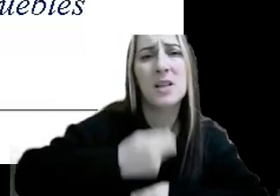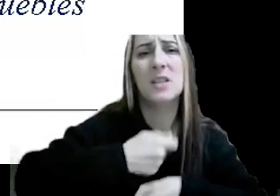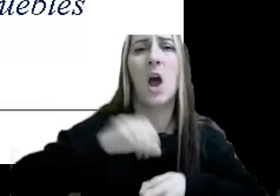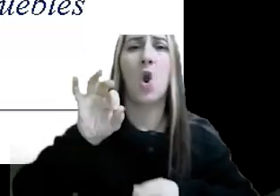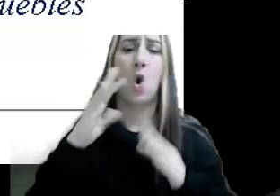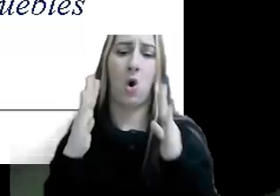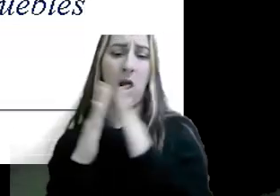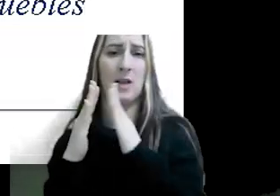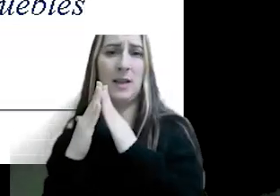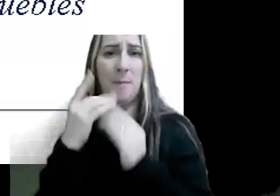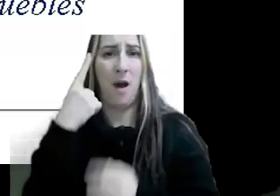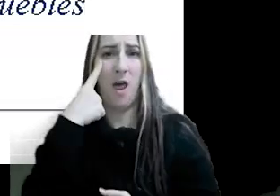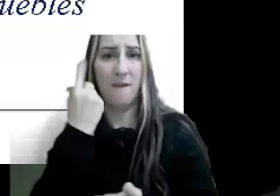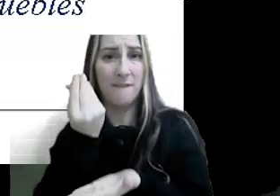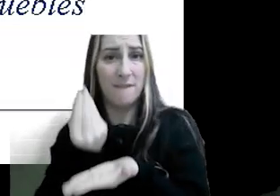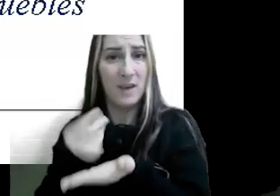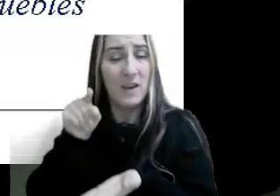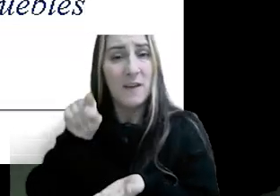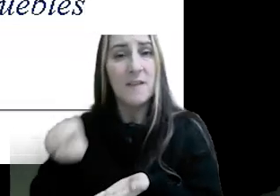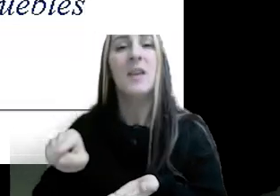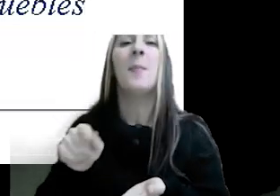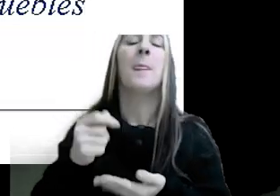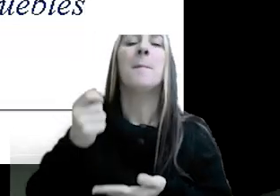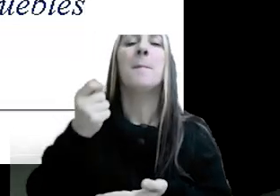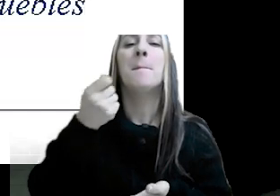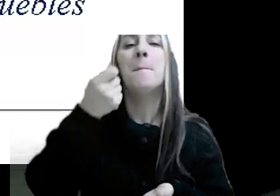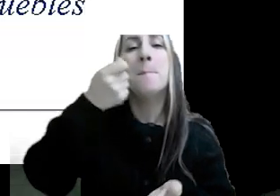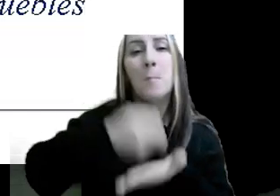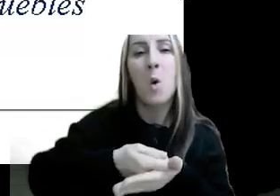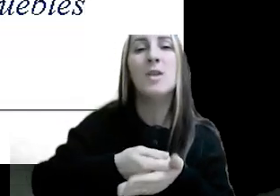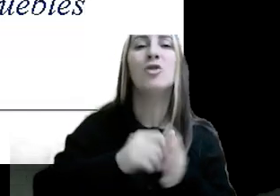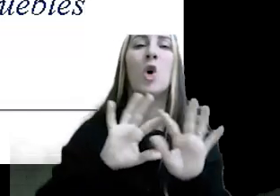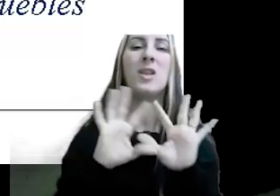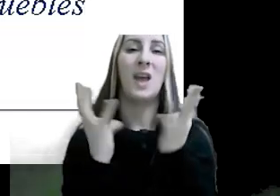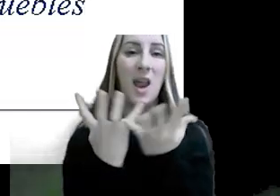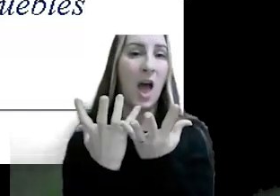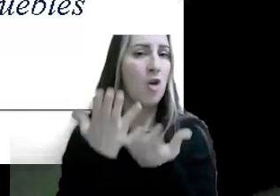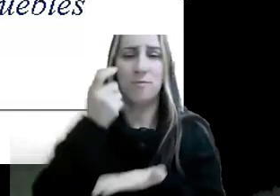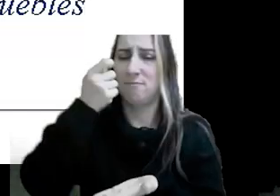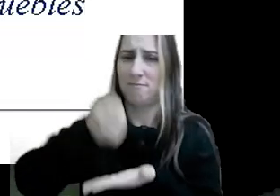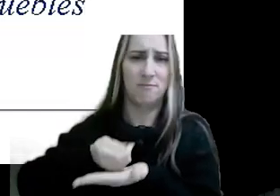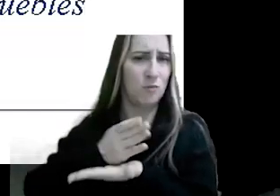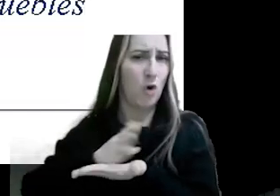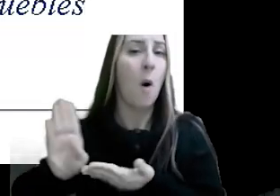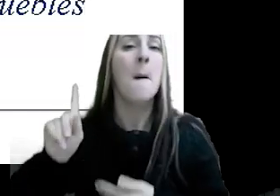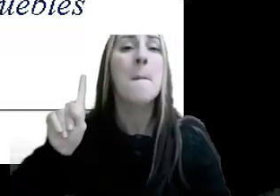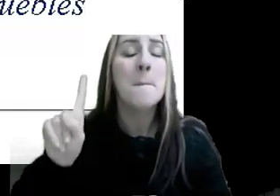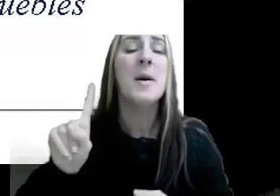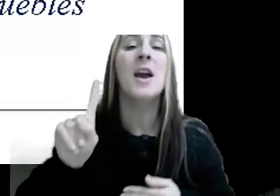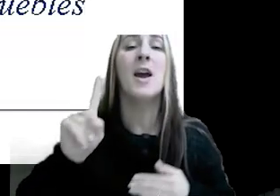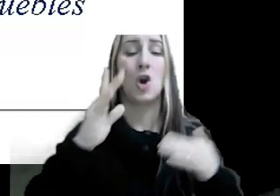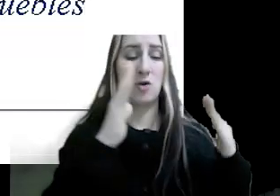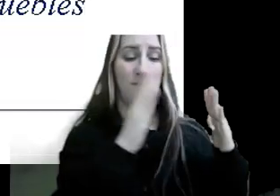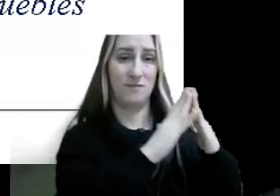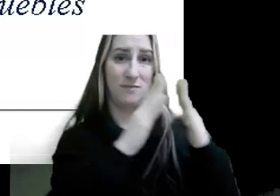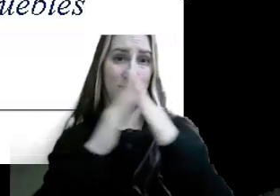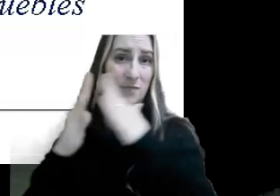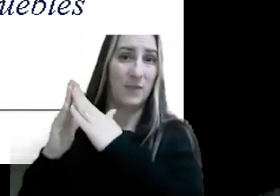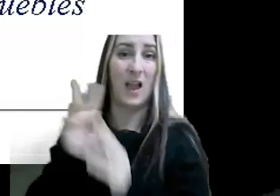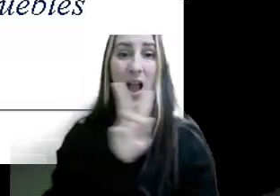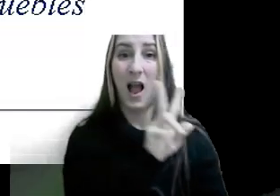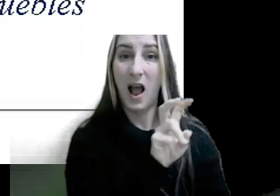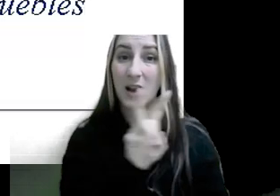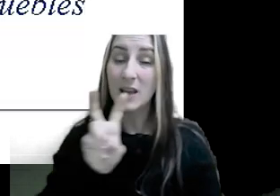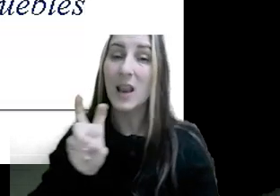habitación, estarán exentos de ingresar el impuesto integrado siempre que la cantidad de inmuebles que mantengan en locación